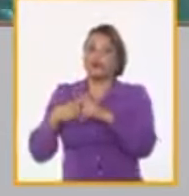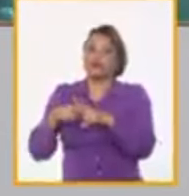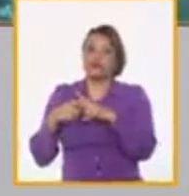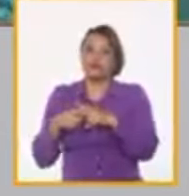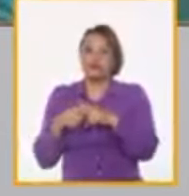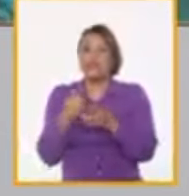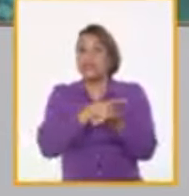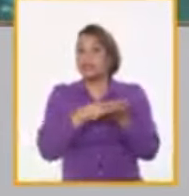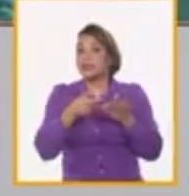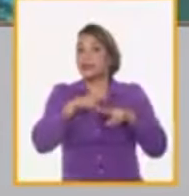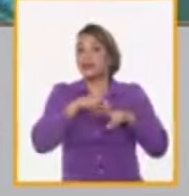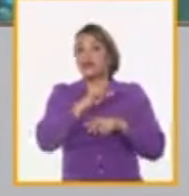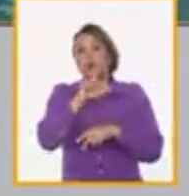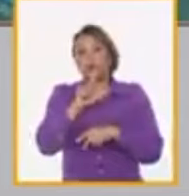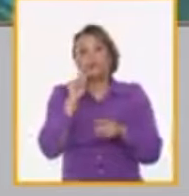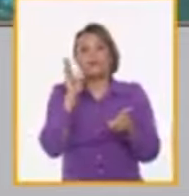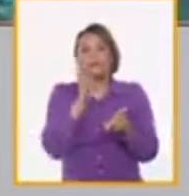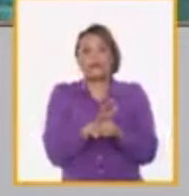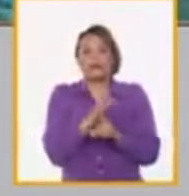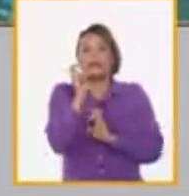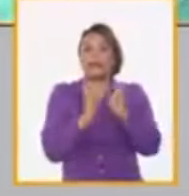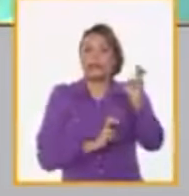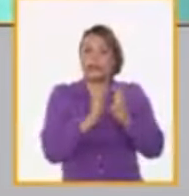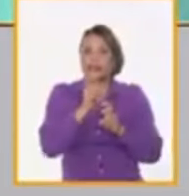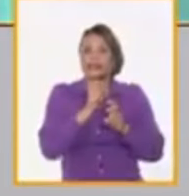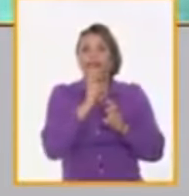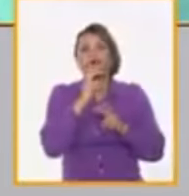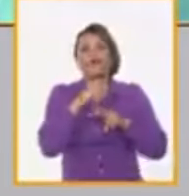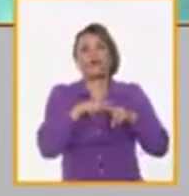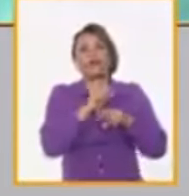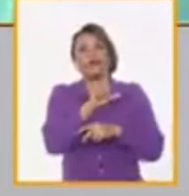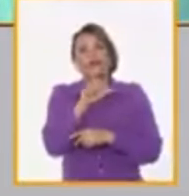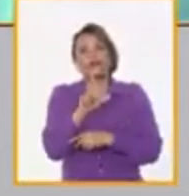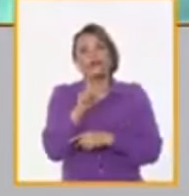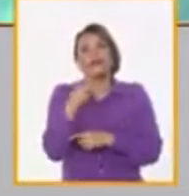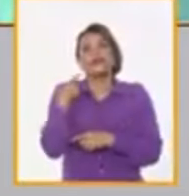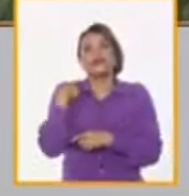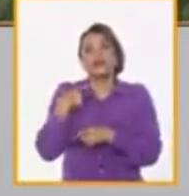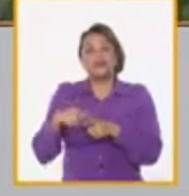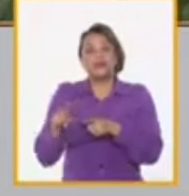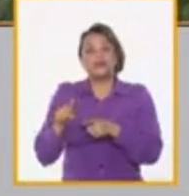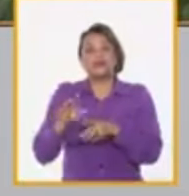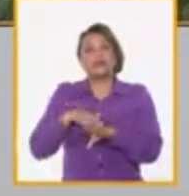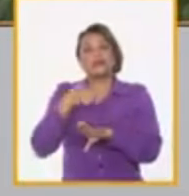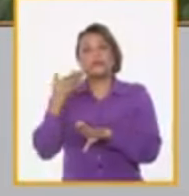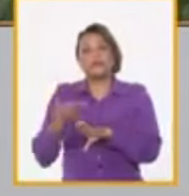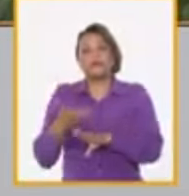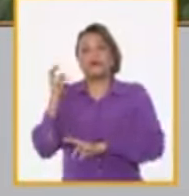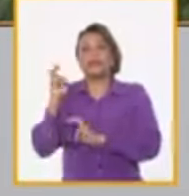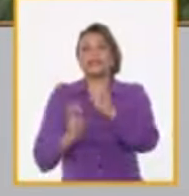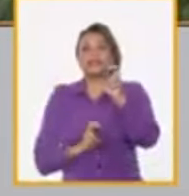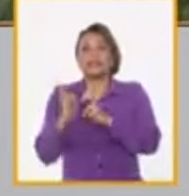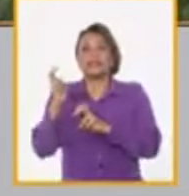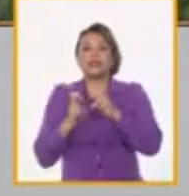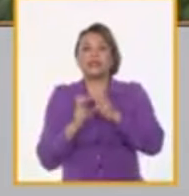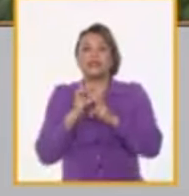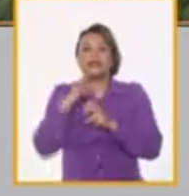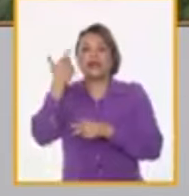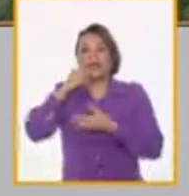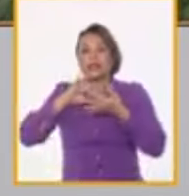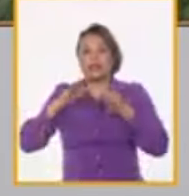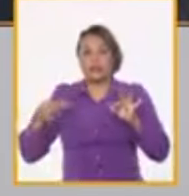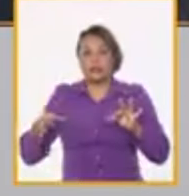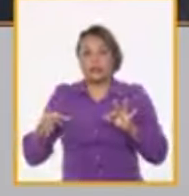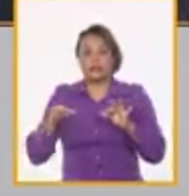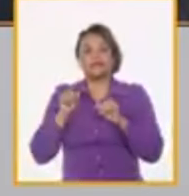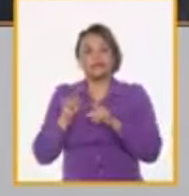Holguín para activar el taller de Holguín, y debemos activar también un taller en Artemisa.